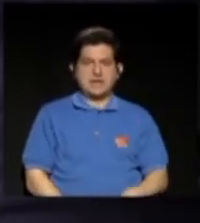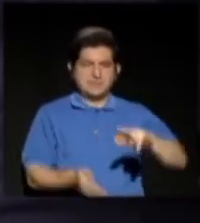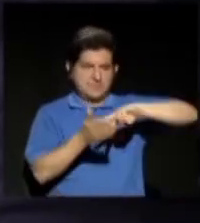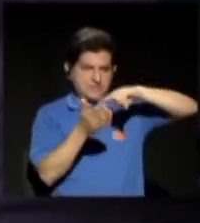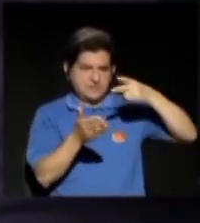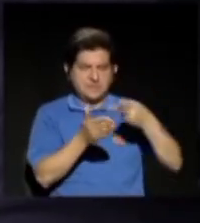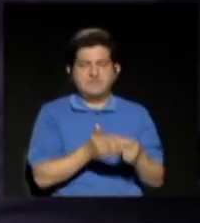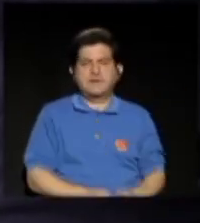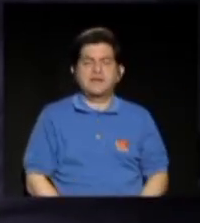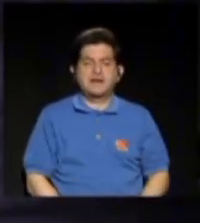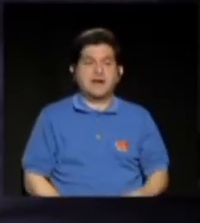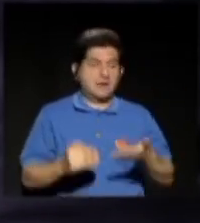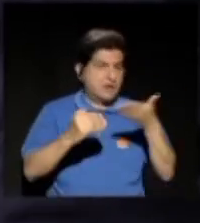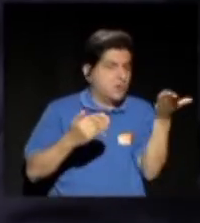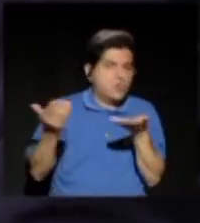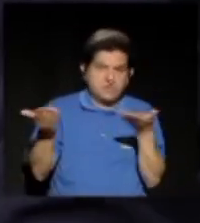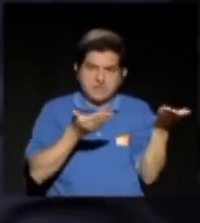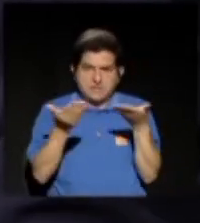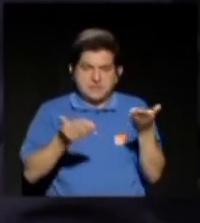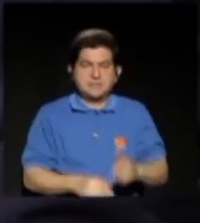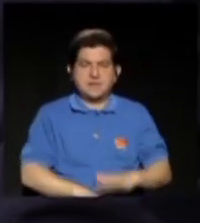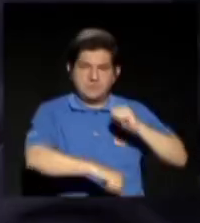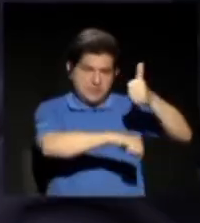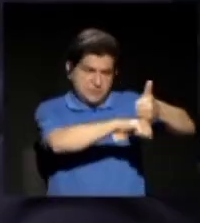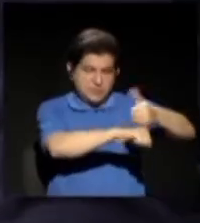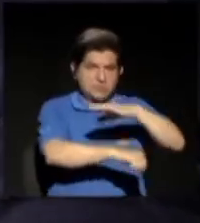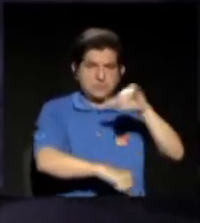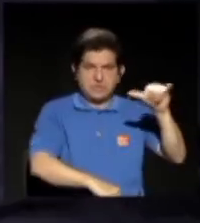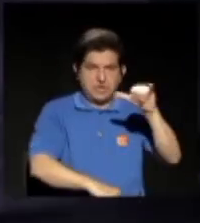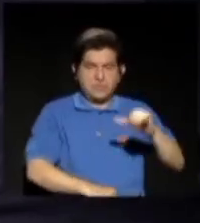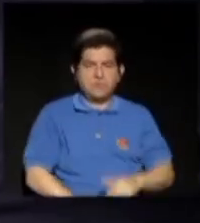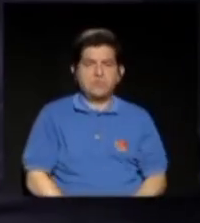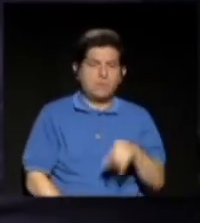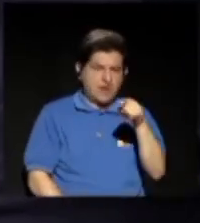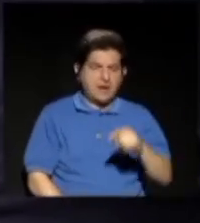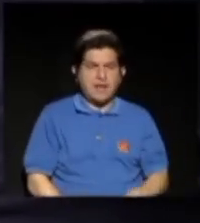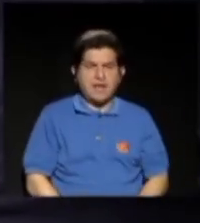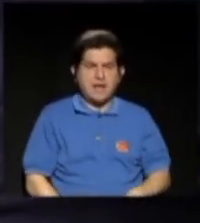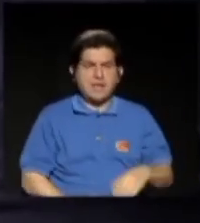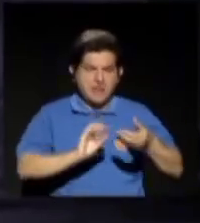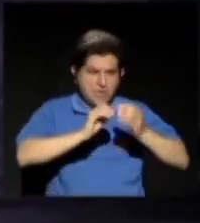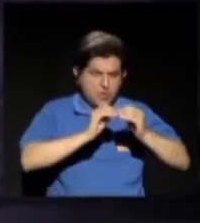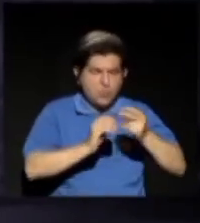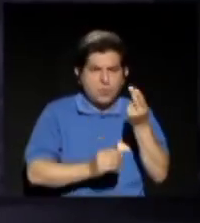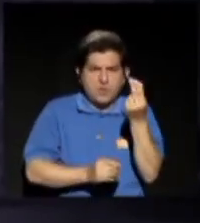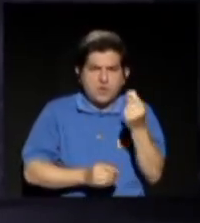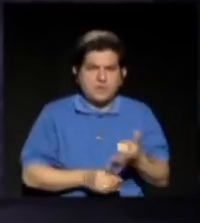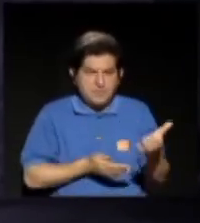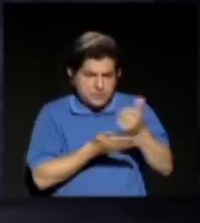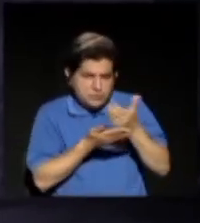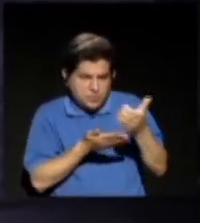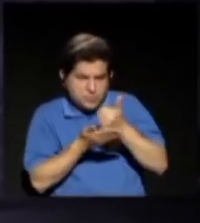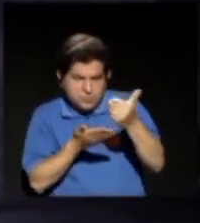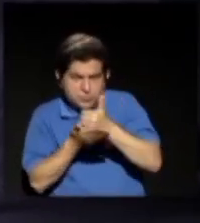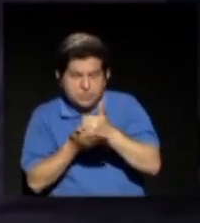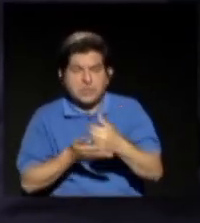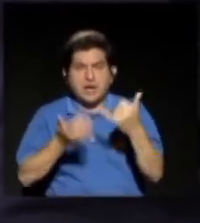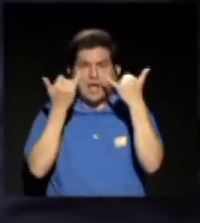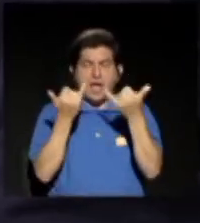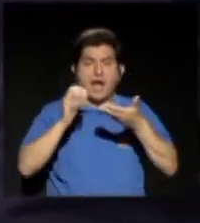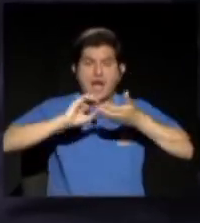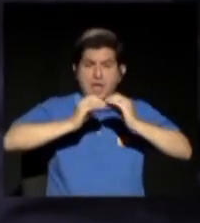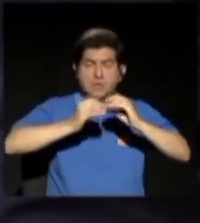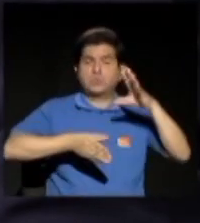de la canasta de bienes y servicios como las ponderaciones, además para la recolección de precios. Quiere decir que para el índice actual